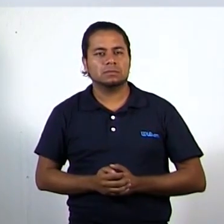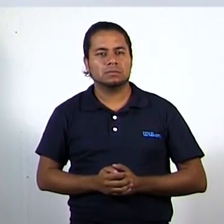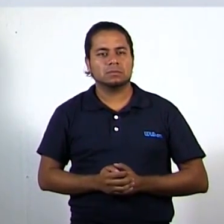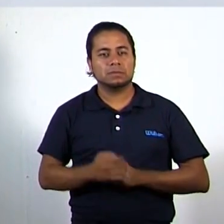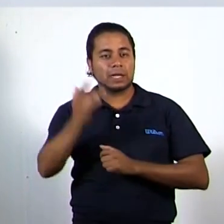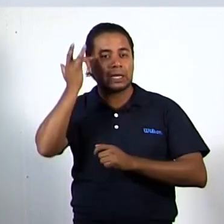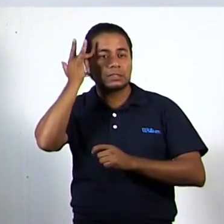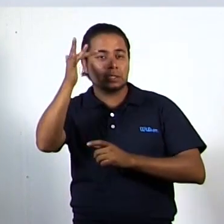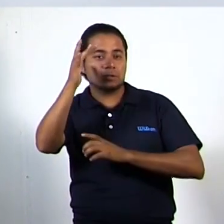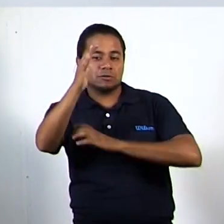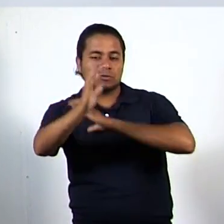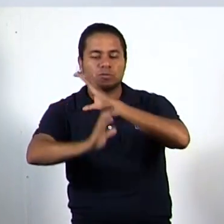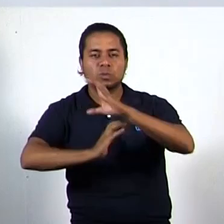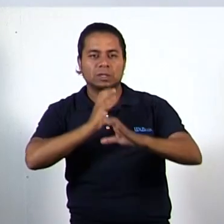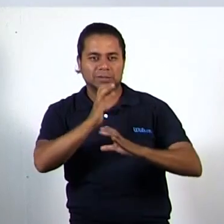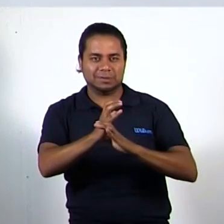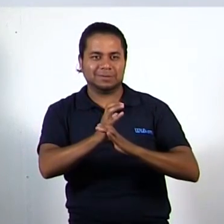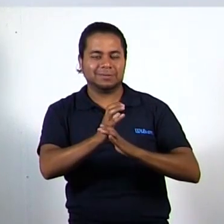Cumpleaños.